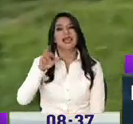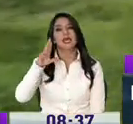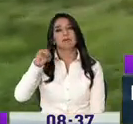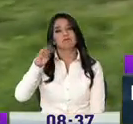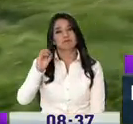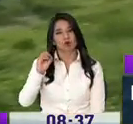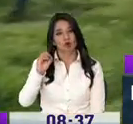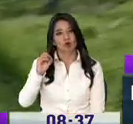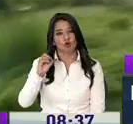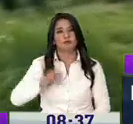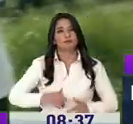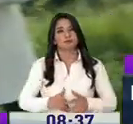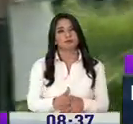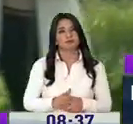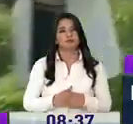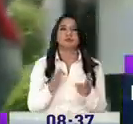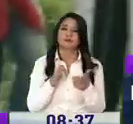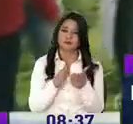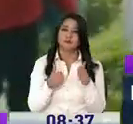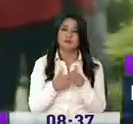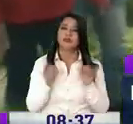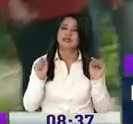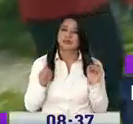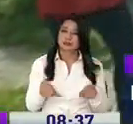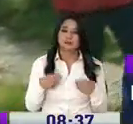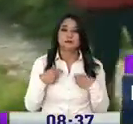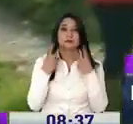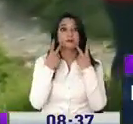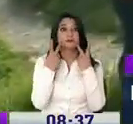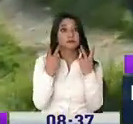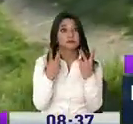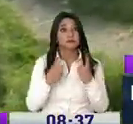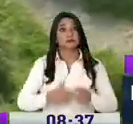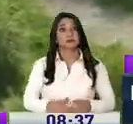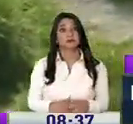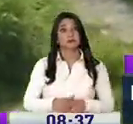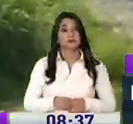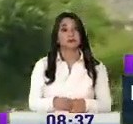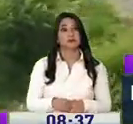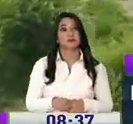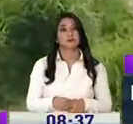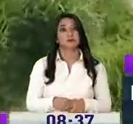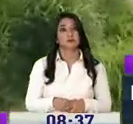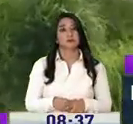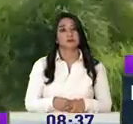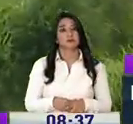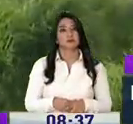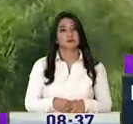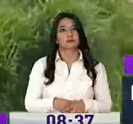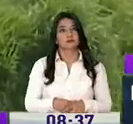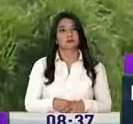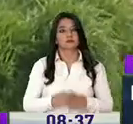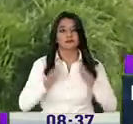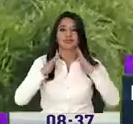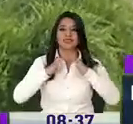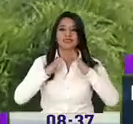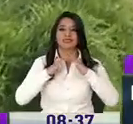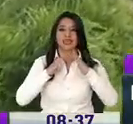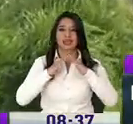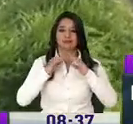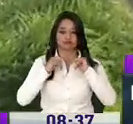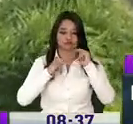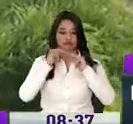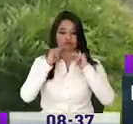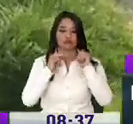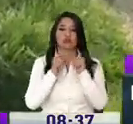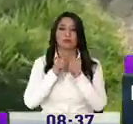unas pequeñas inconvenientes que como pueden ver aquí hay una casa, algo que se hizo con